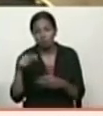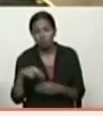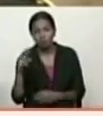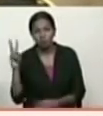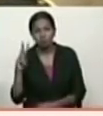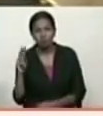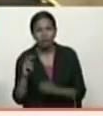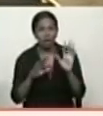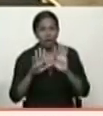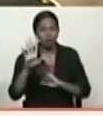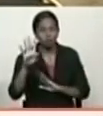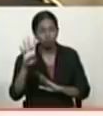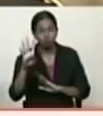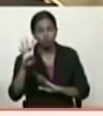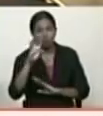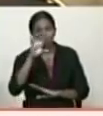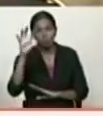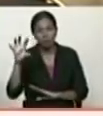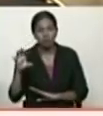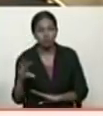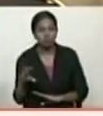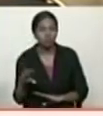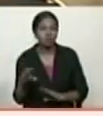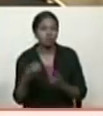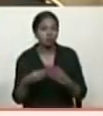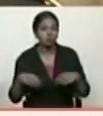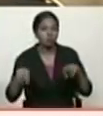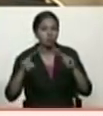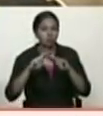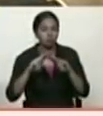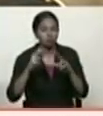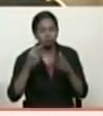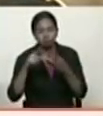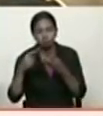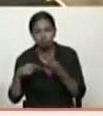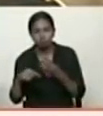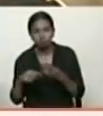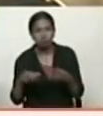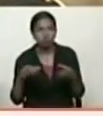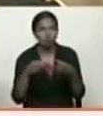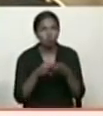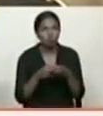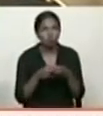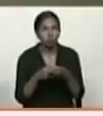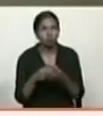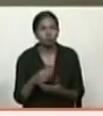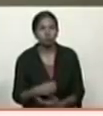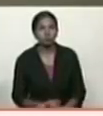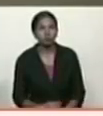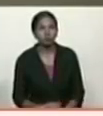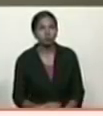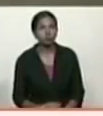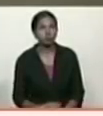y representantes de las Naciones Unidas, Mercosur, Comunidad Andina, CEPAL, OEA y la Cruz Roja? Gracias.